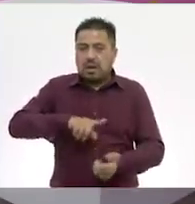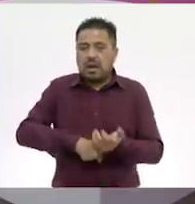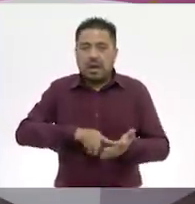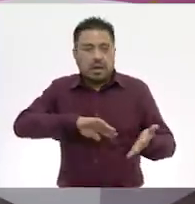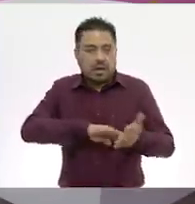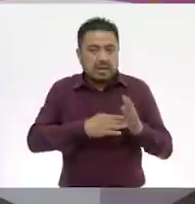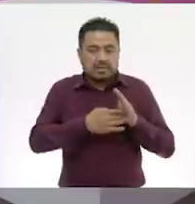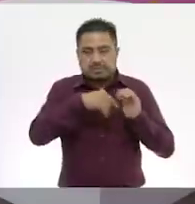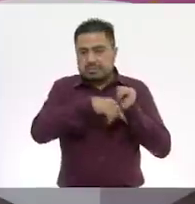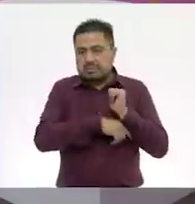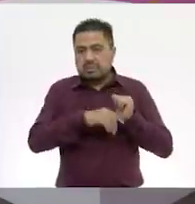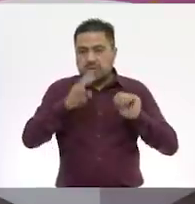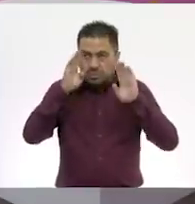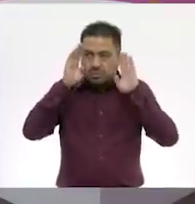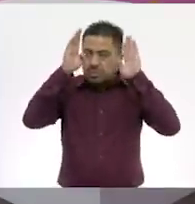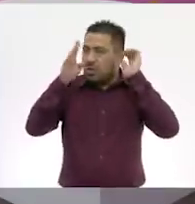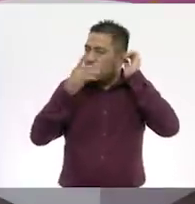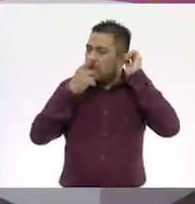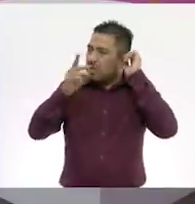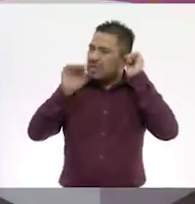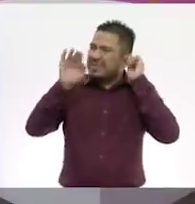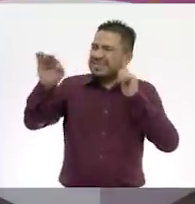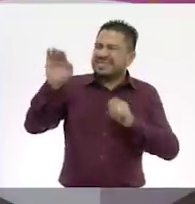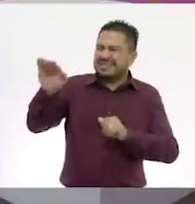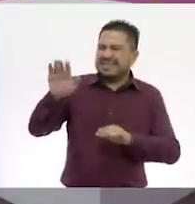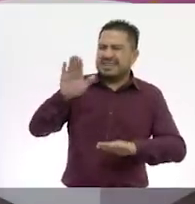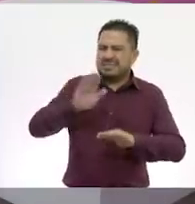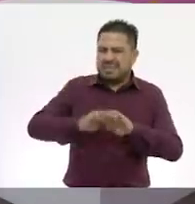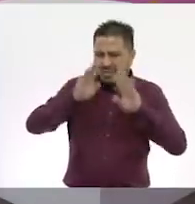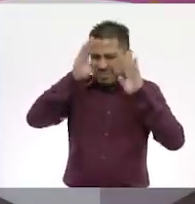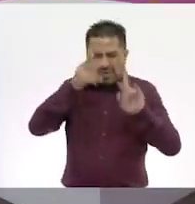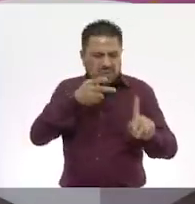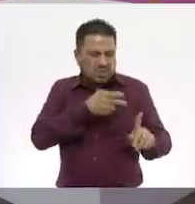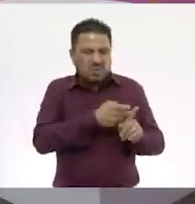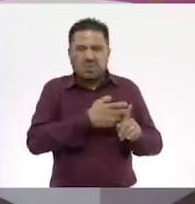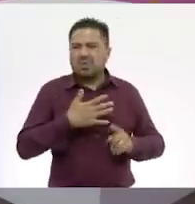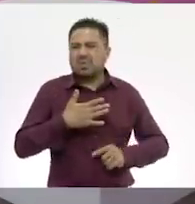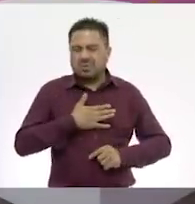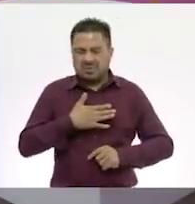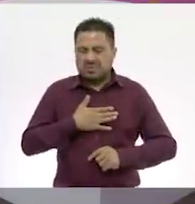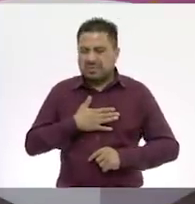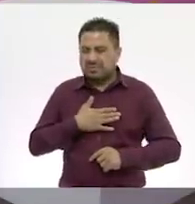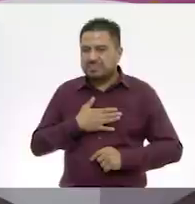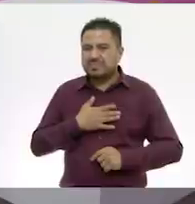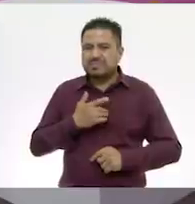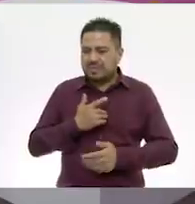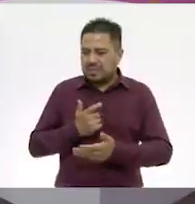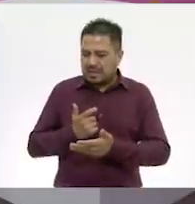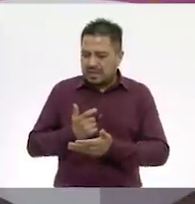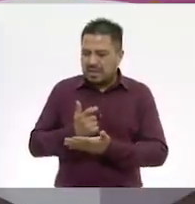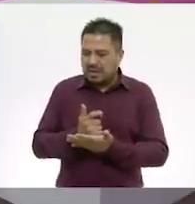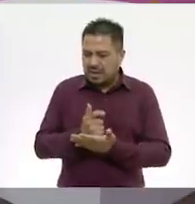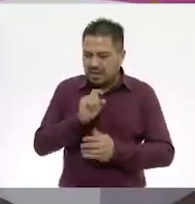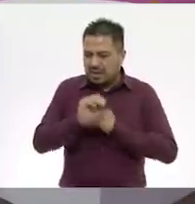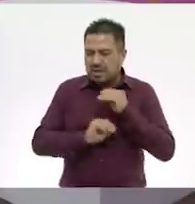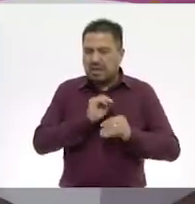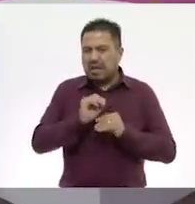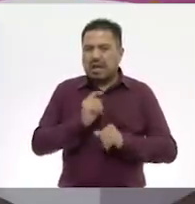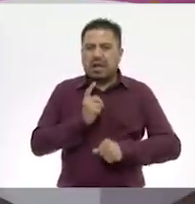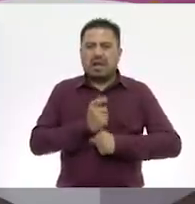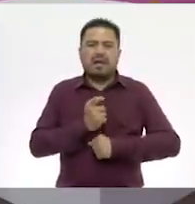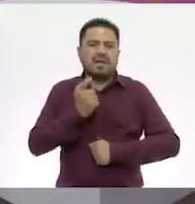escondido. «Burro», dijo el hombre, «más que el burro mismo soy yo, que me pago de adornos